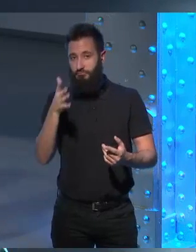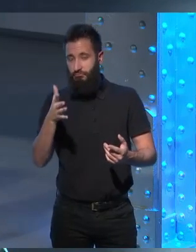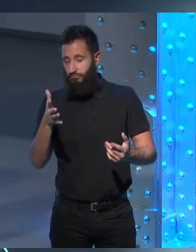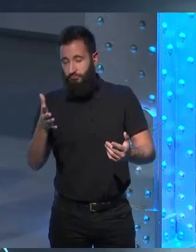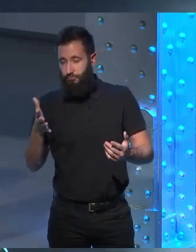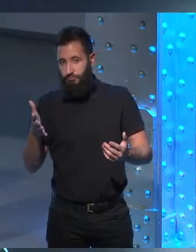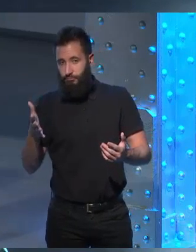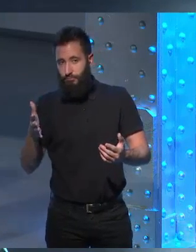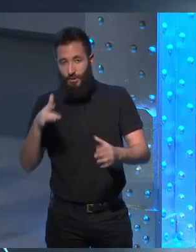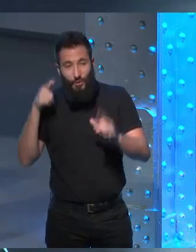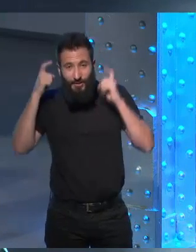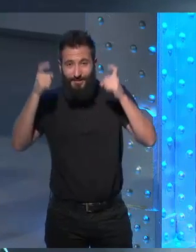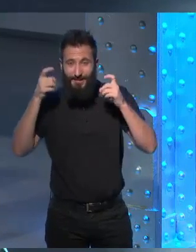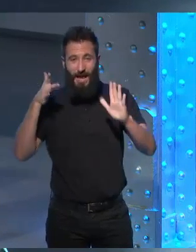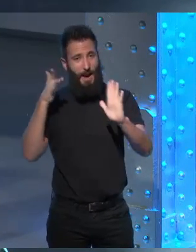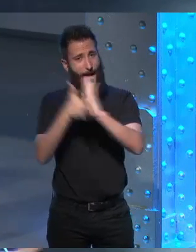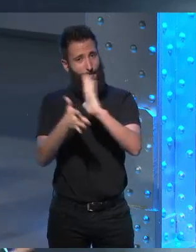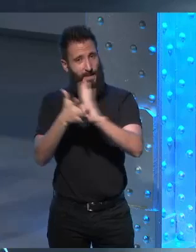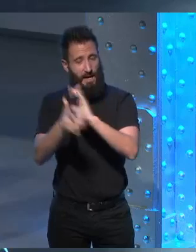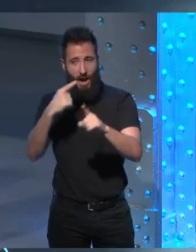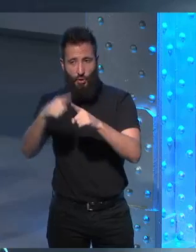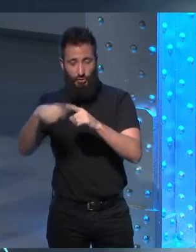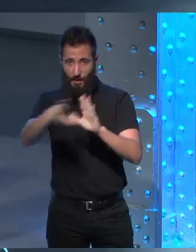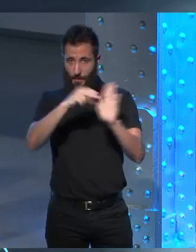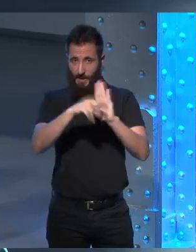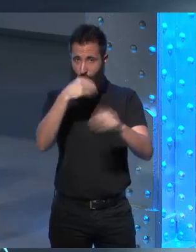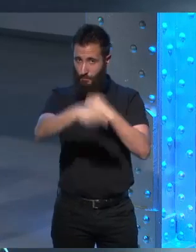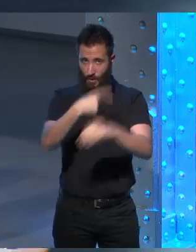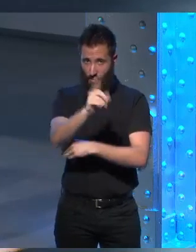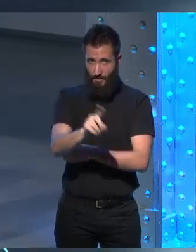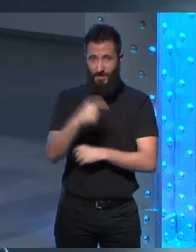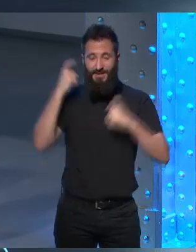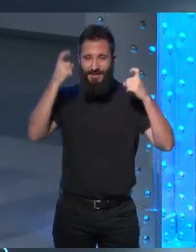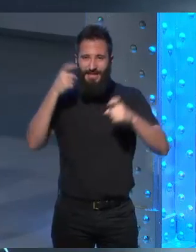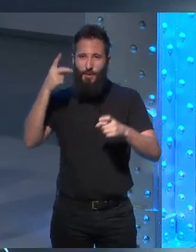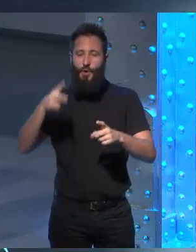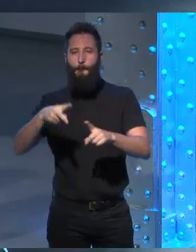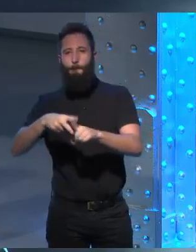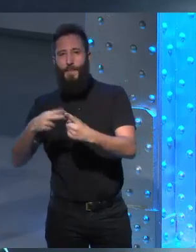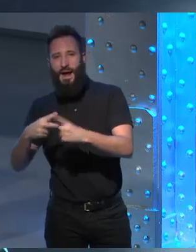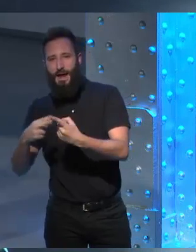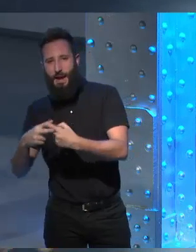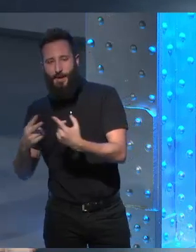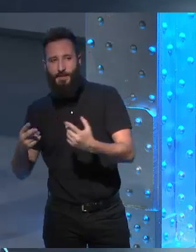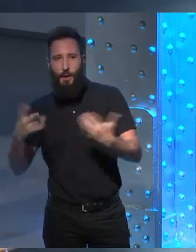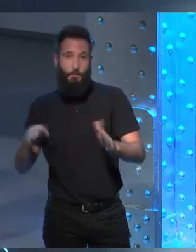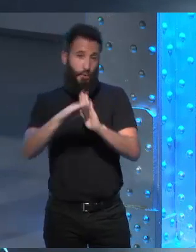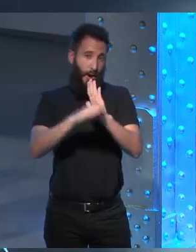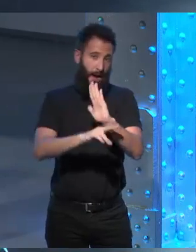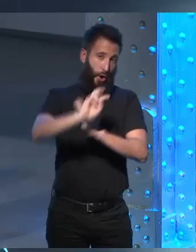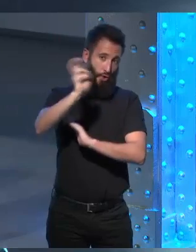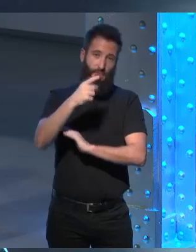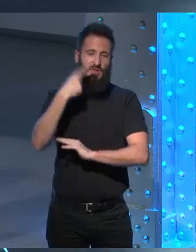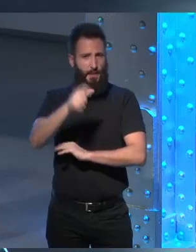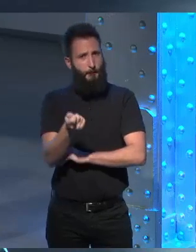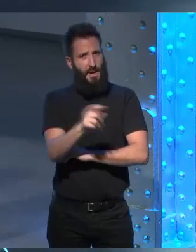pues yo qué sé, para explicar cosas en las que no hacemos vídeo, tal y cual, utilizamos, pues igual usamos otro programa, pero son